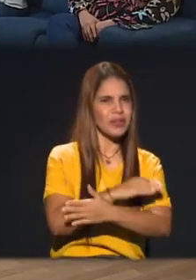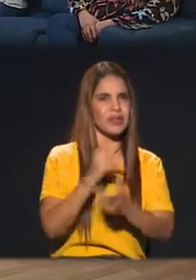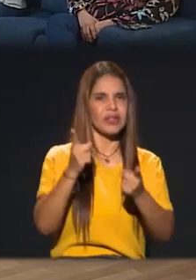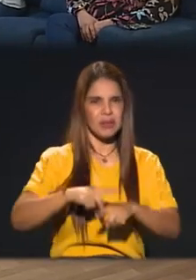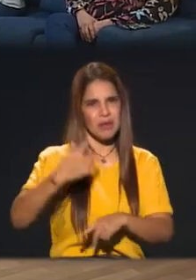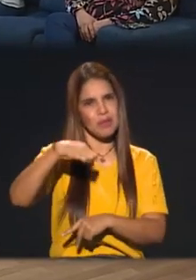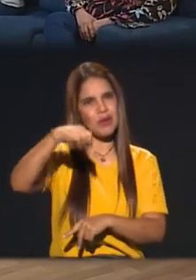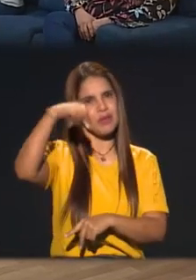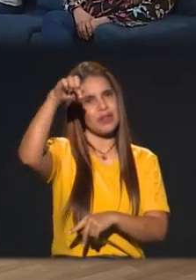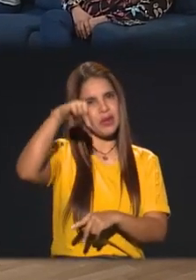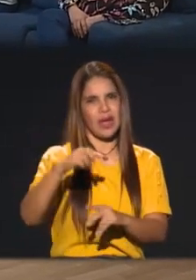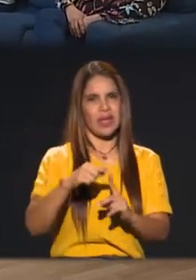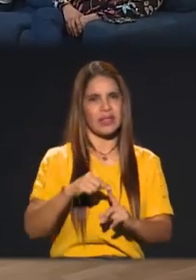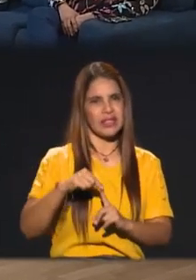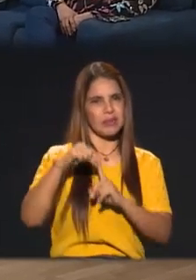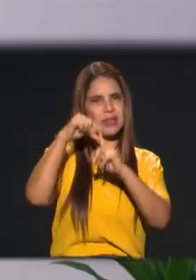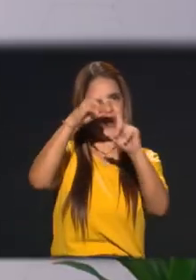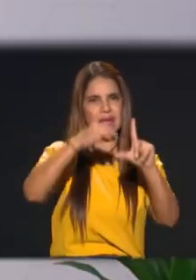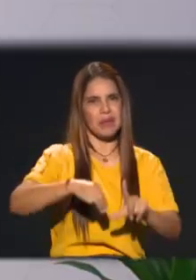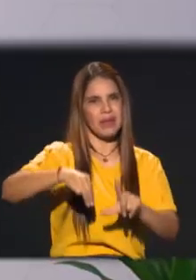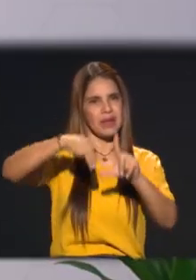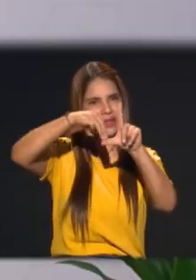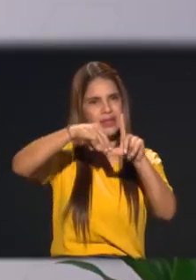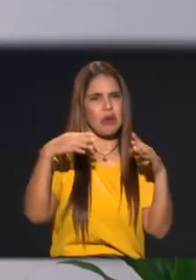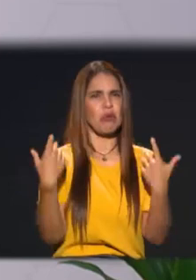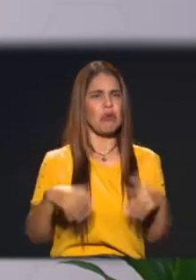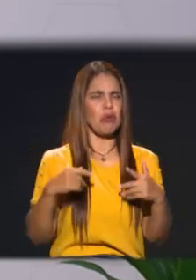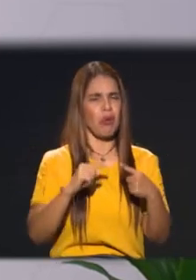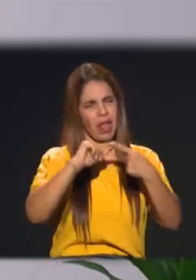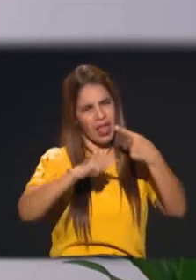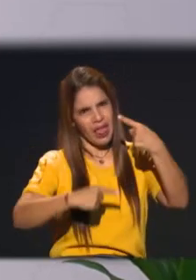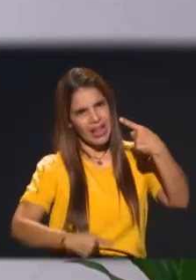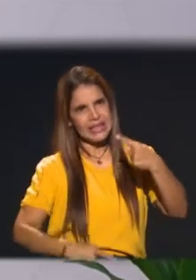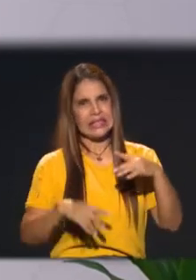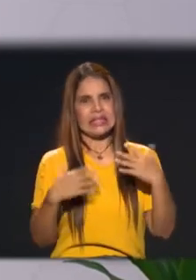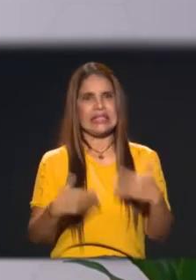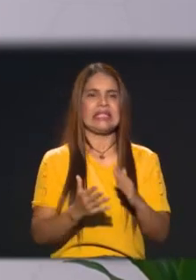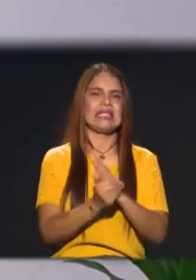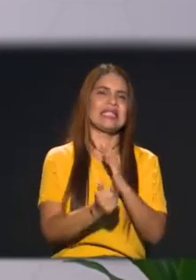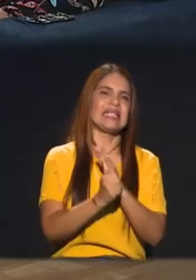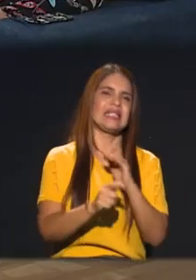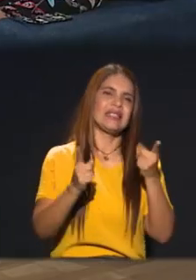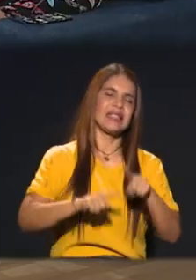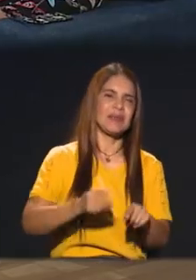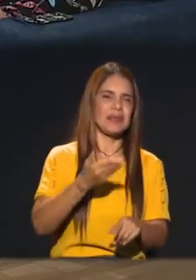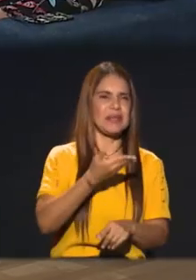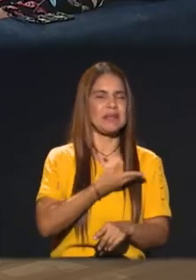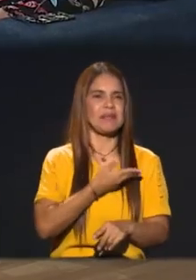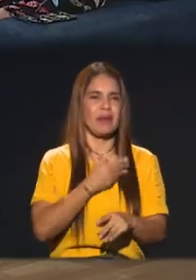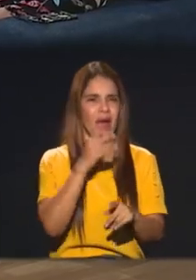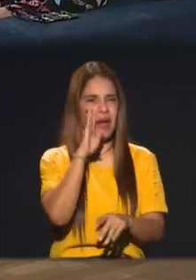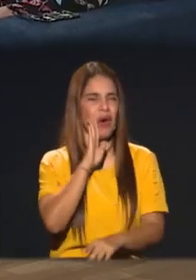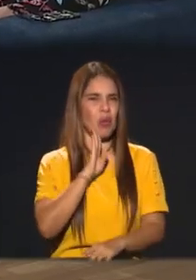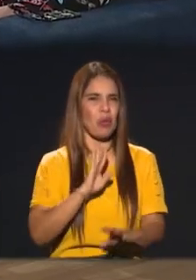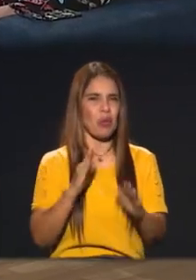de tener su profesión, especialización, magíster, mejor dicho, ellas súper talentosas y además madres de familia, algo de